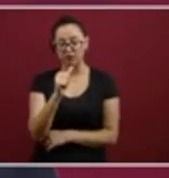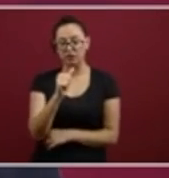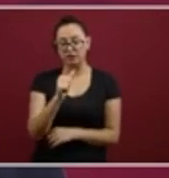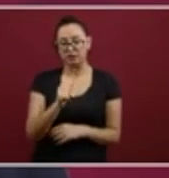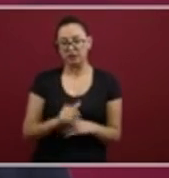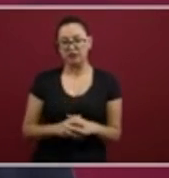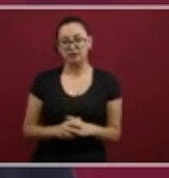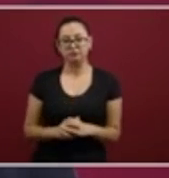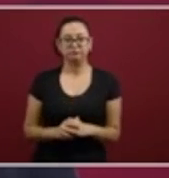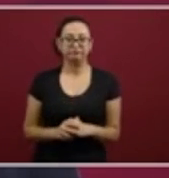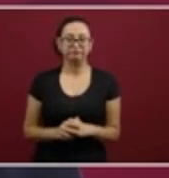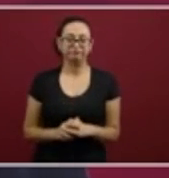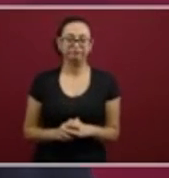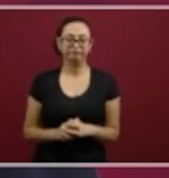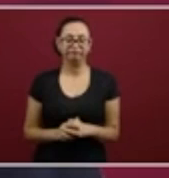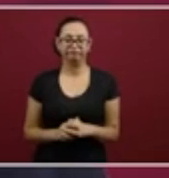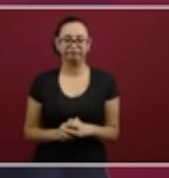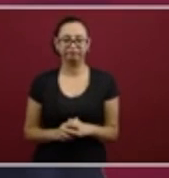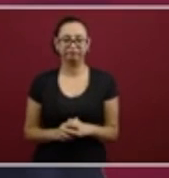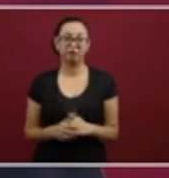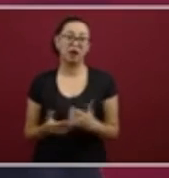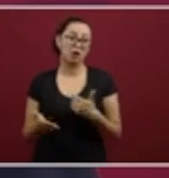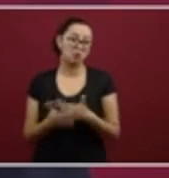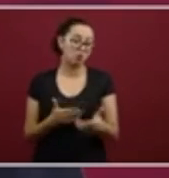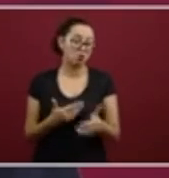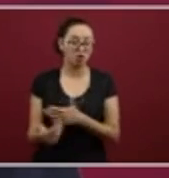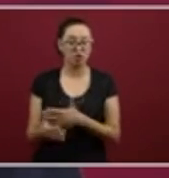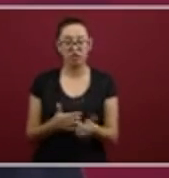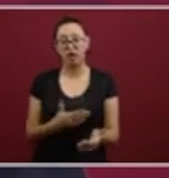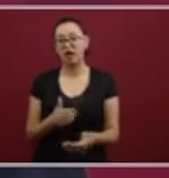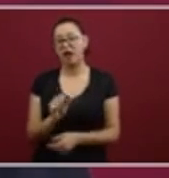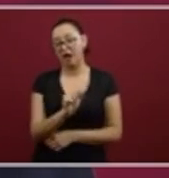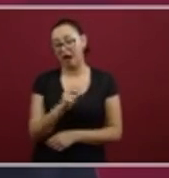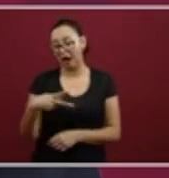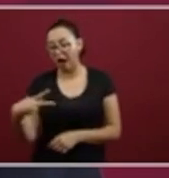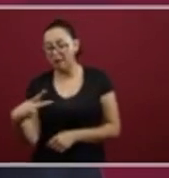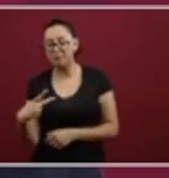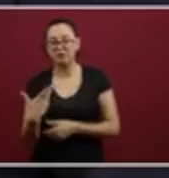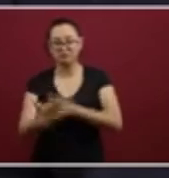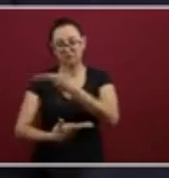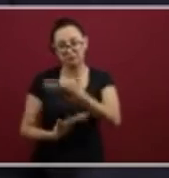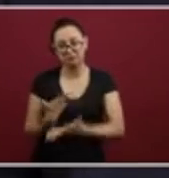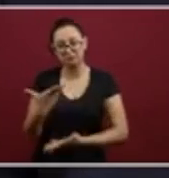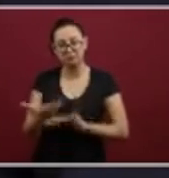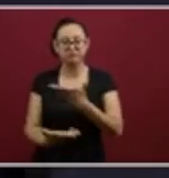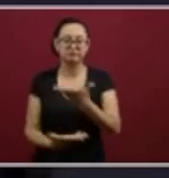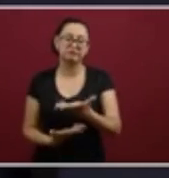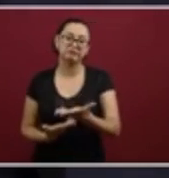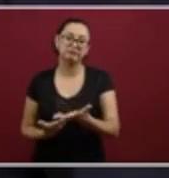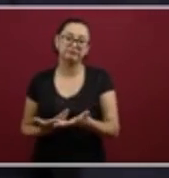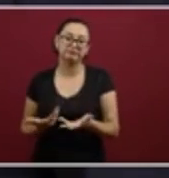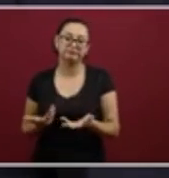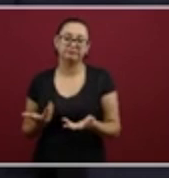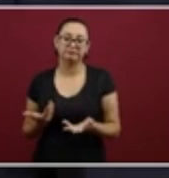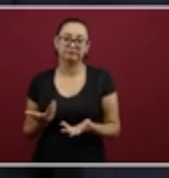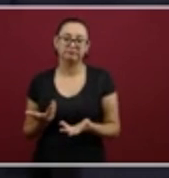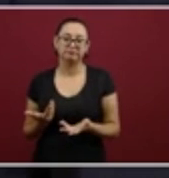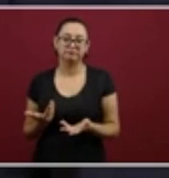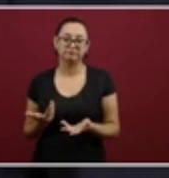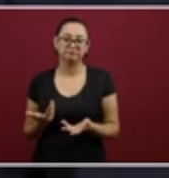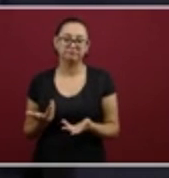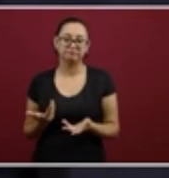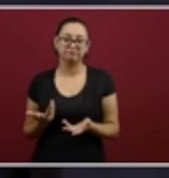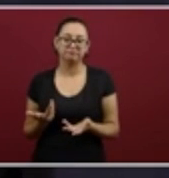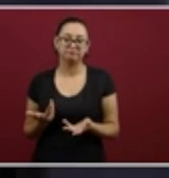Este tipo de servicios modernos es, por lo general,